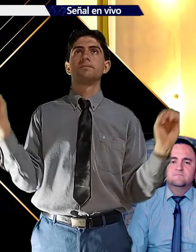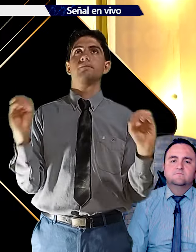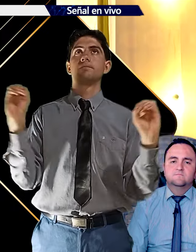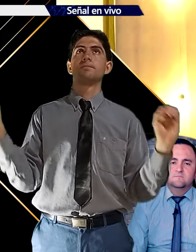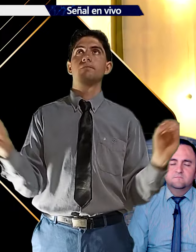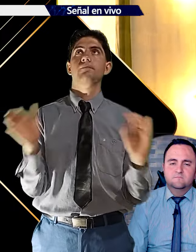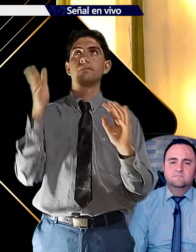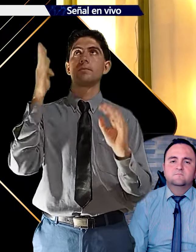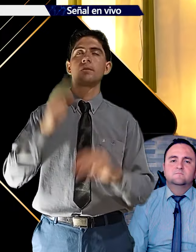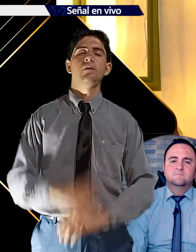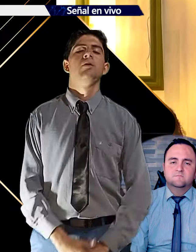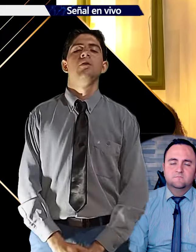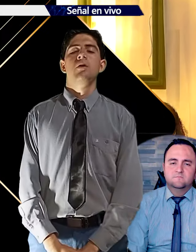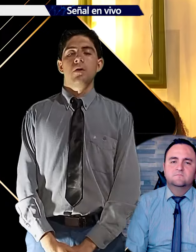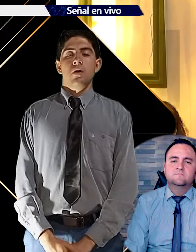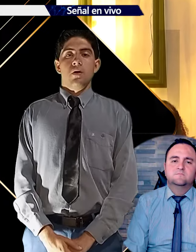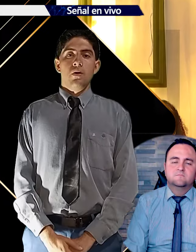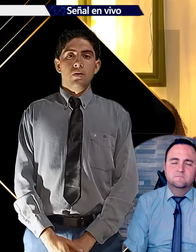Aleluya.